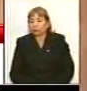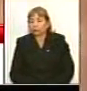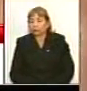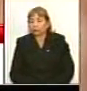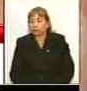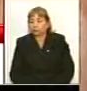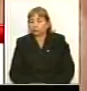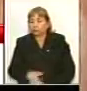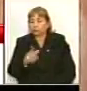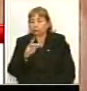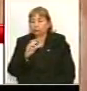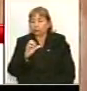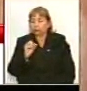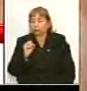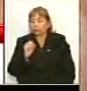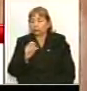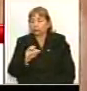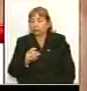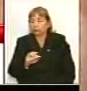Congresista Junior Lescano.